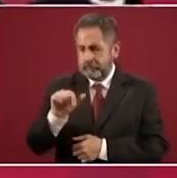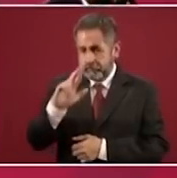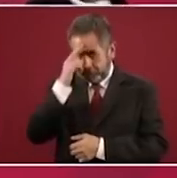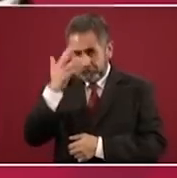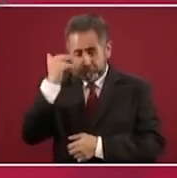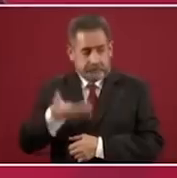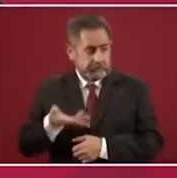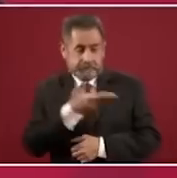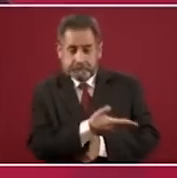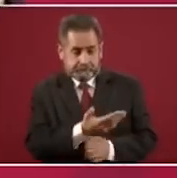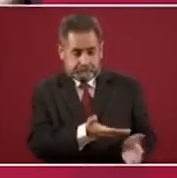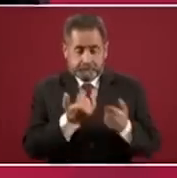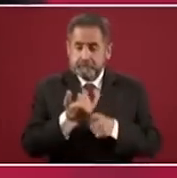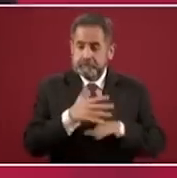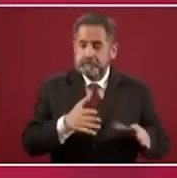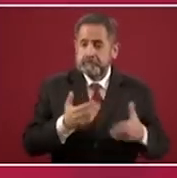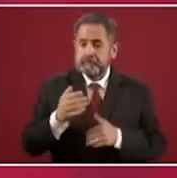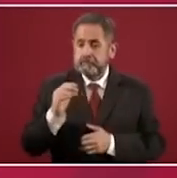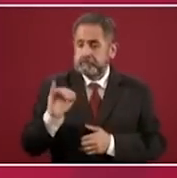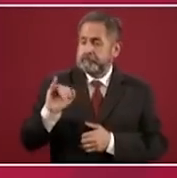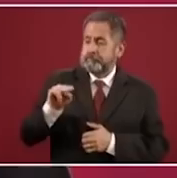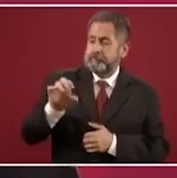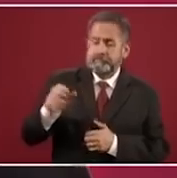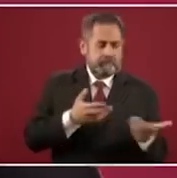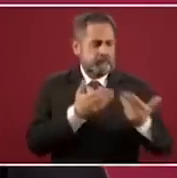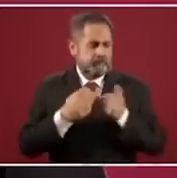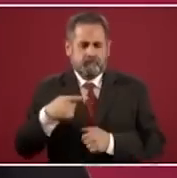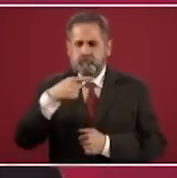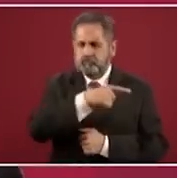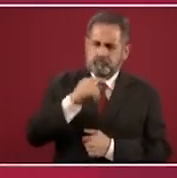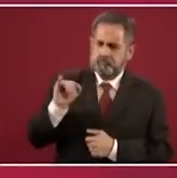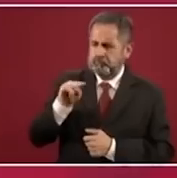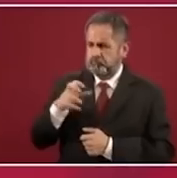INE, ¿no?, y muy